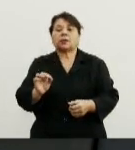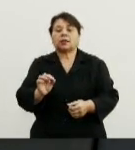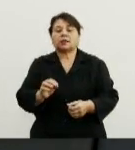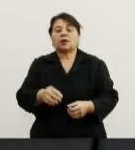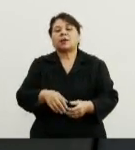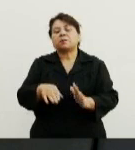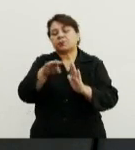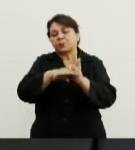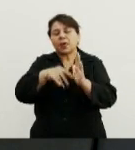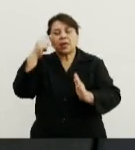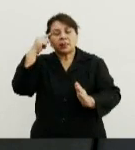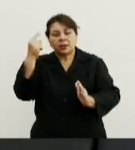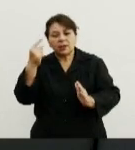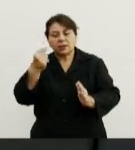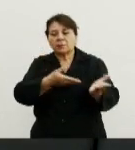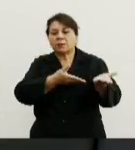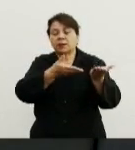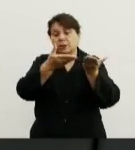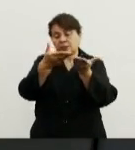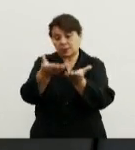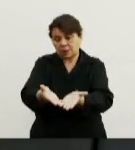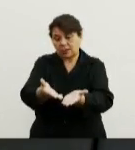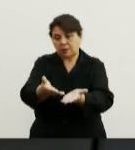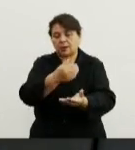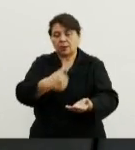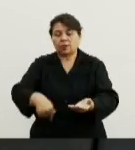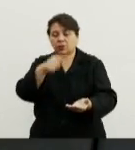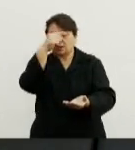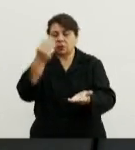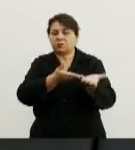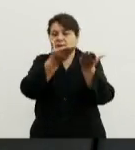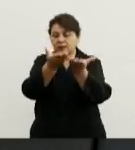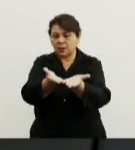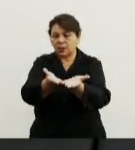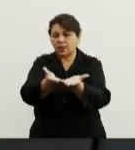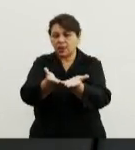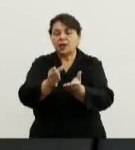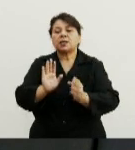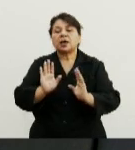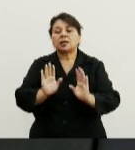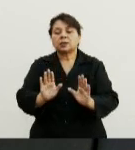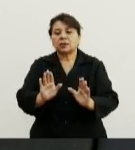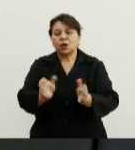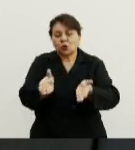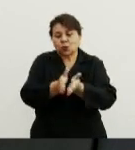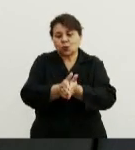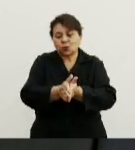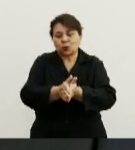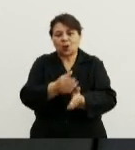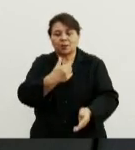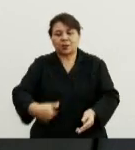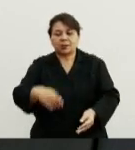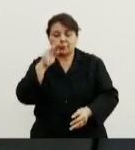al gobierno nacional y en contra dos días más una vez analizadas las mismas por el equipo de trabajo del propio presidente establecer las